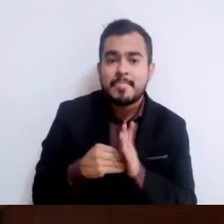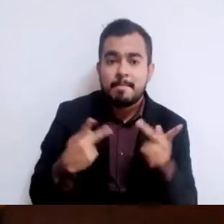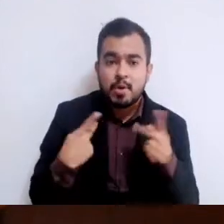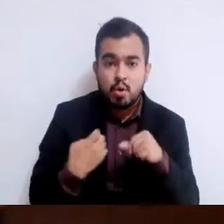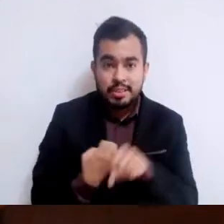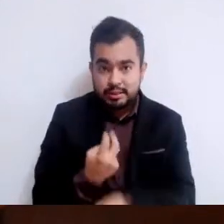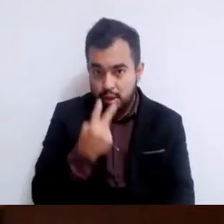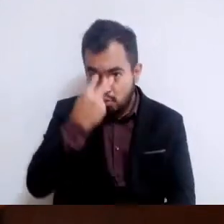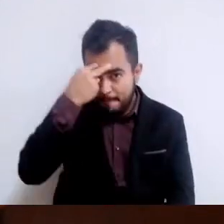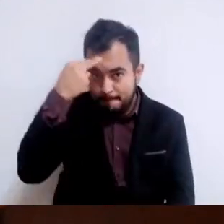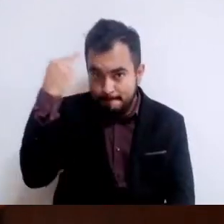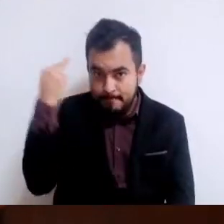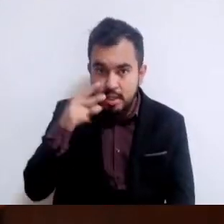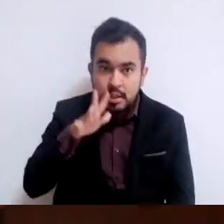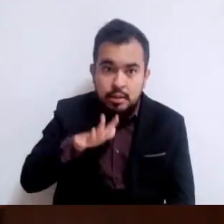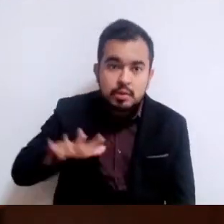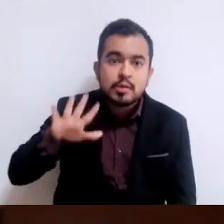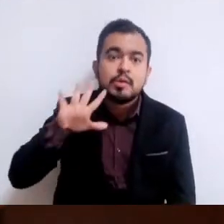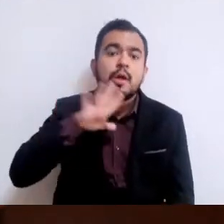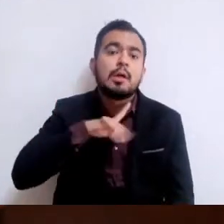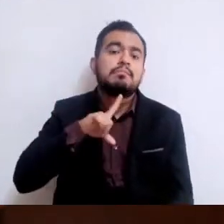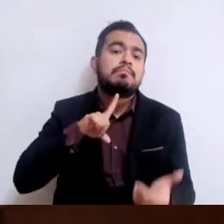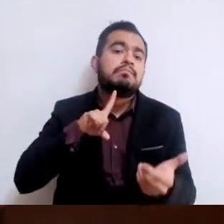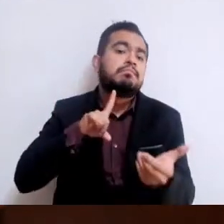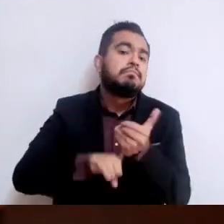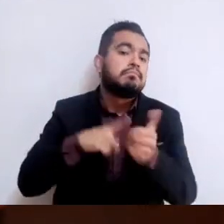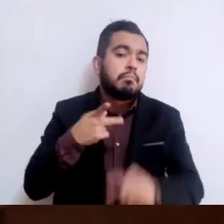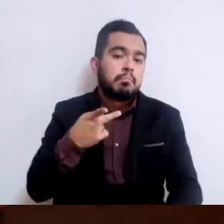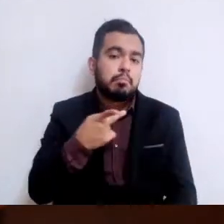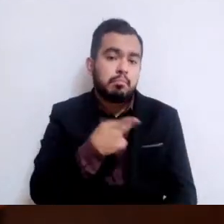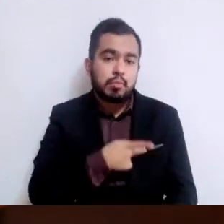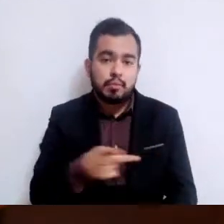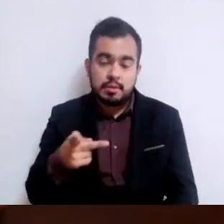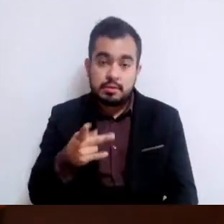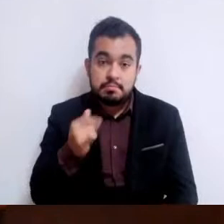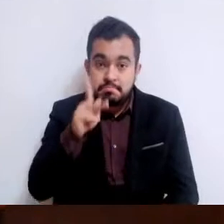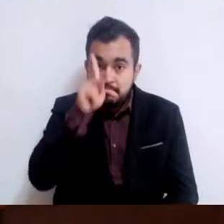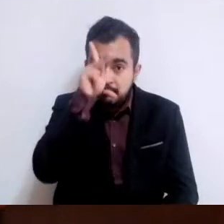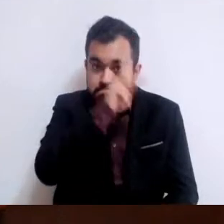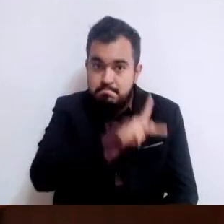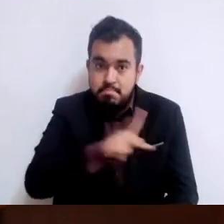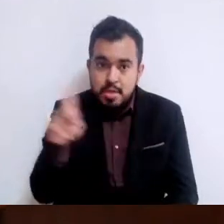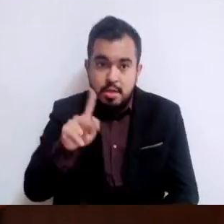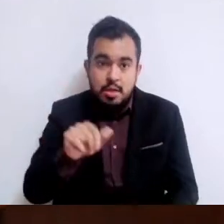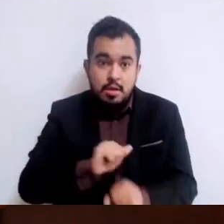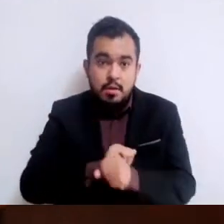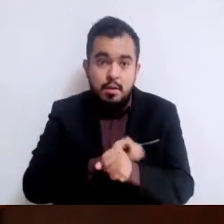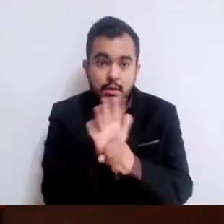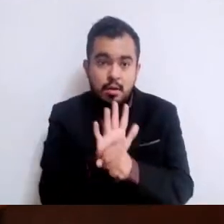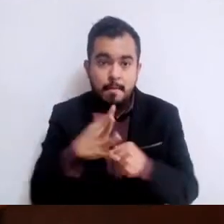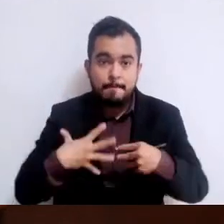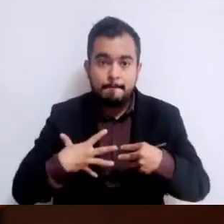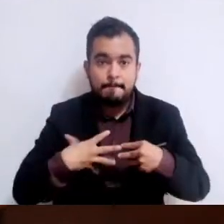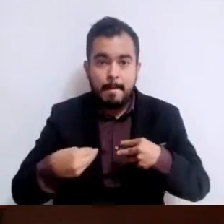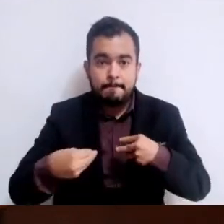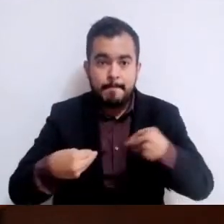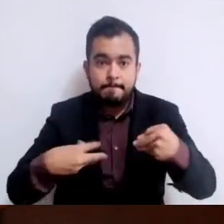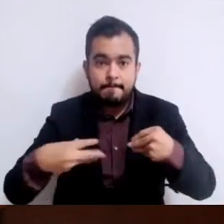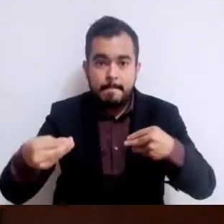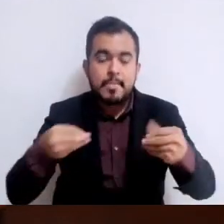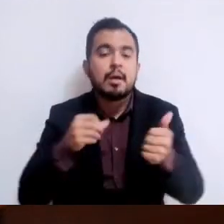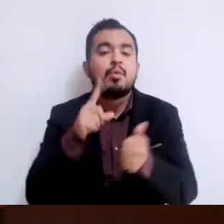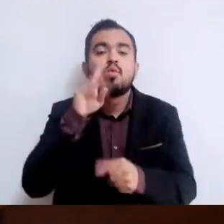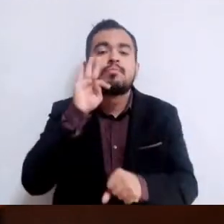se encuentran en situación de pobreza, y más en el contexto de la pandemia, a fin de propiciar su movilidad social. Nuestro